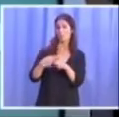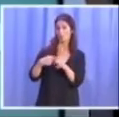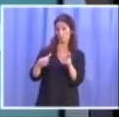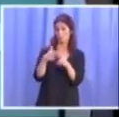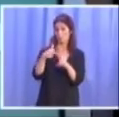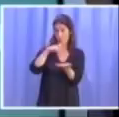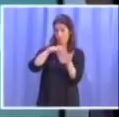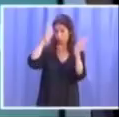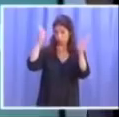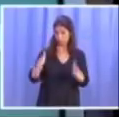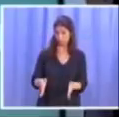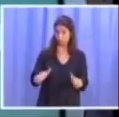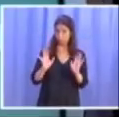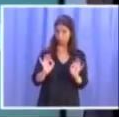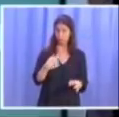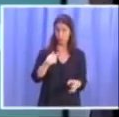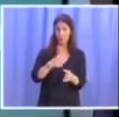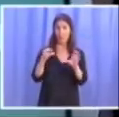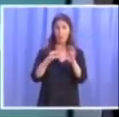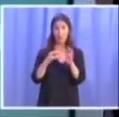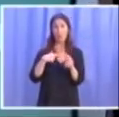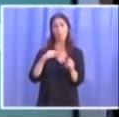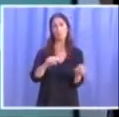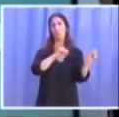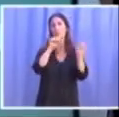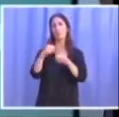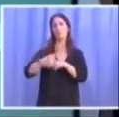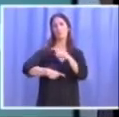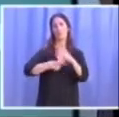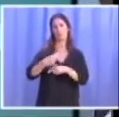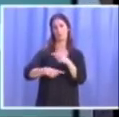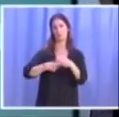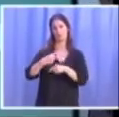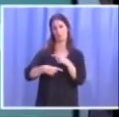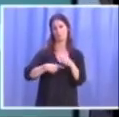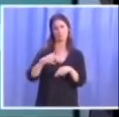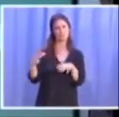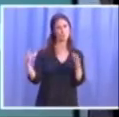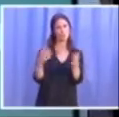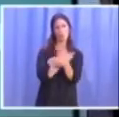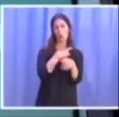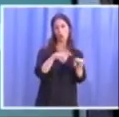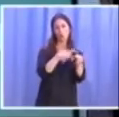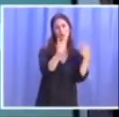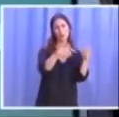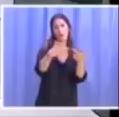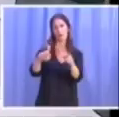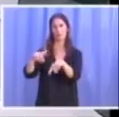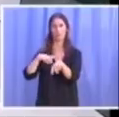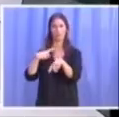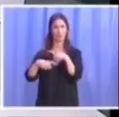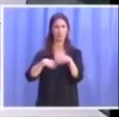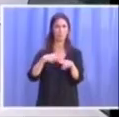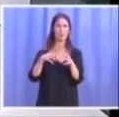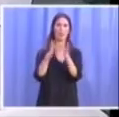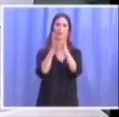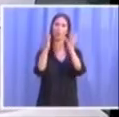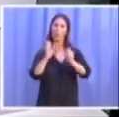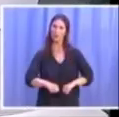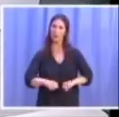lo que toca, decir que desde Ciudadanos defendemos a las familias con esa, a todos los tipos de familia, defendemos el pacto por la